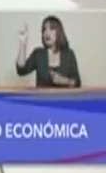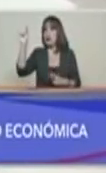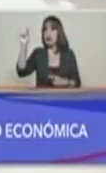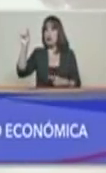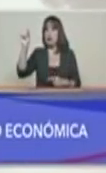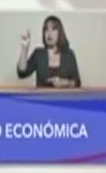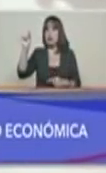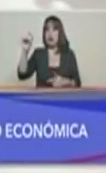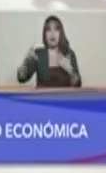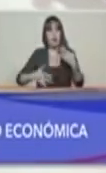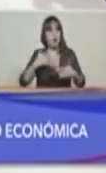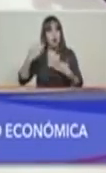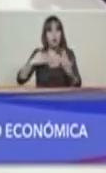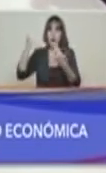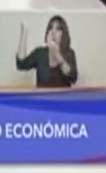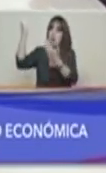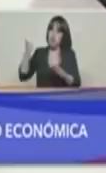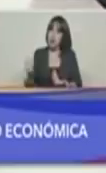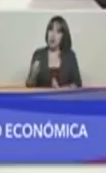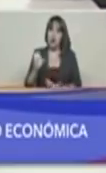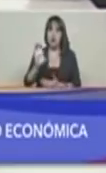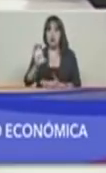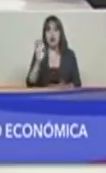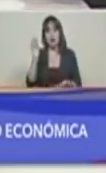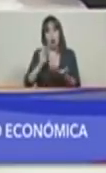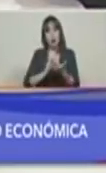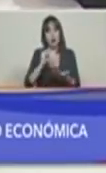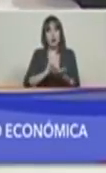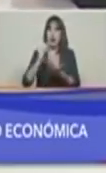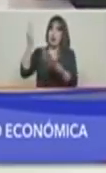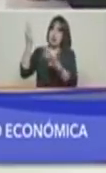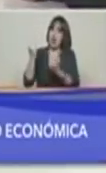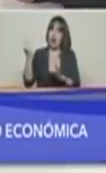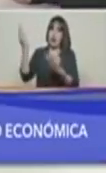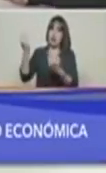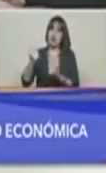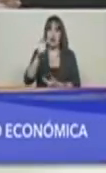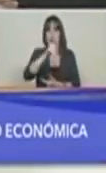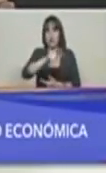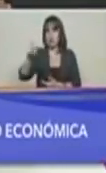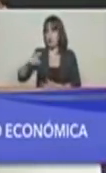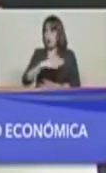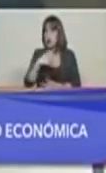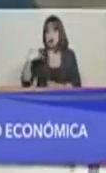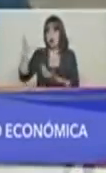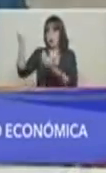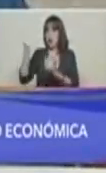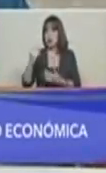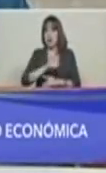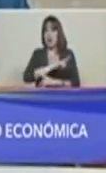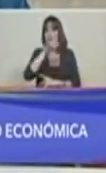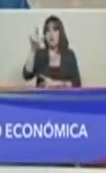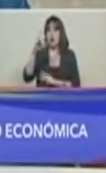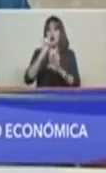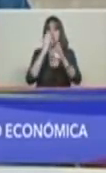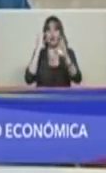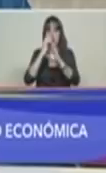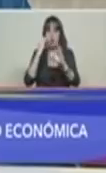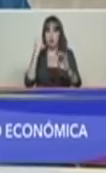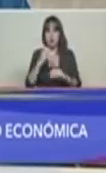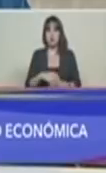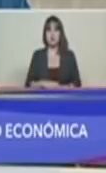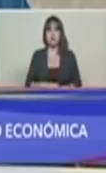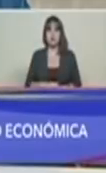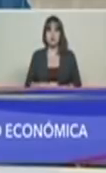Hemos activado el plan de vuelta a la patria y los estamos trayendo en avión, en autobús.